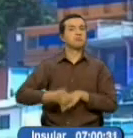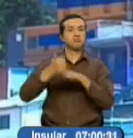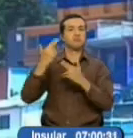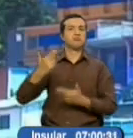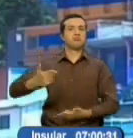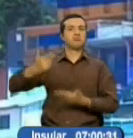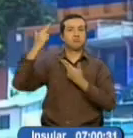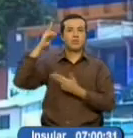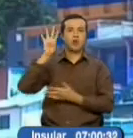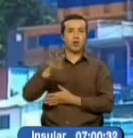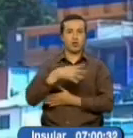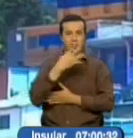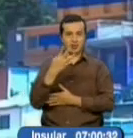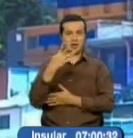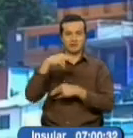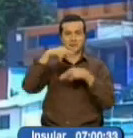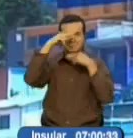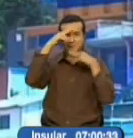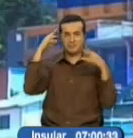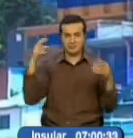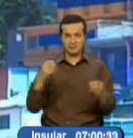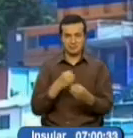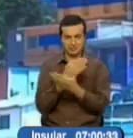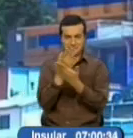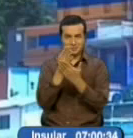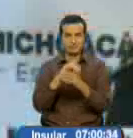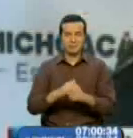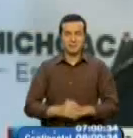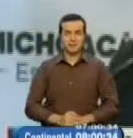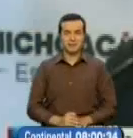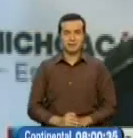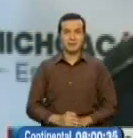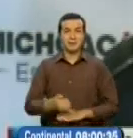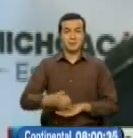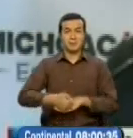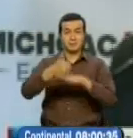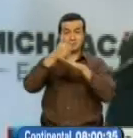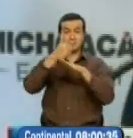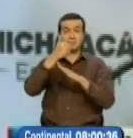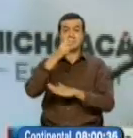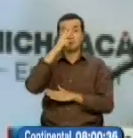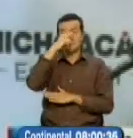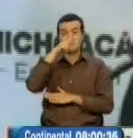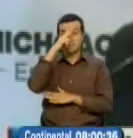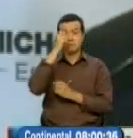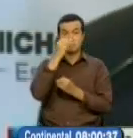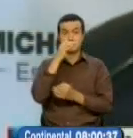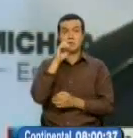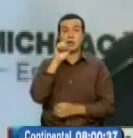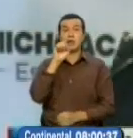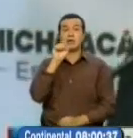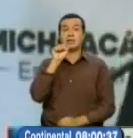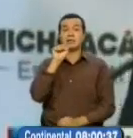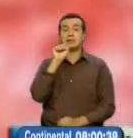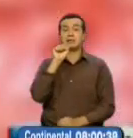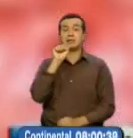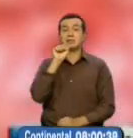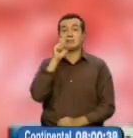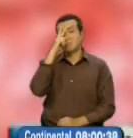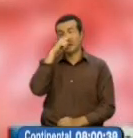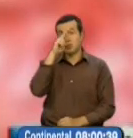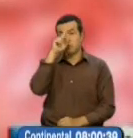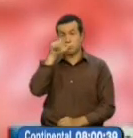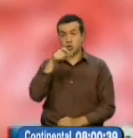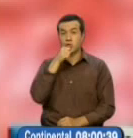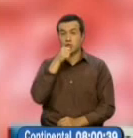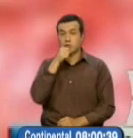Guardia Real en Londres. Más noticias en el siguiente resumen. Las autoridades de México confirmaron la muerte de Salvador Adame tras realizarse los análisis de su